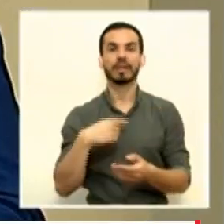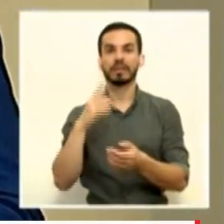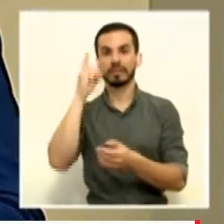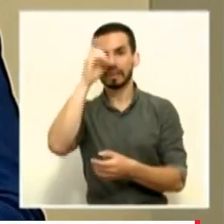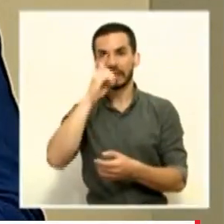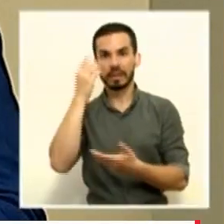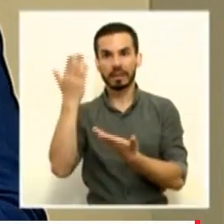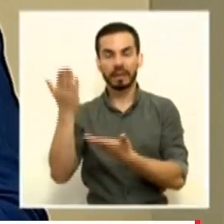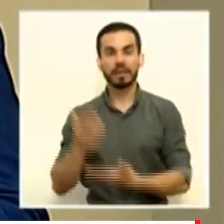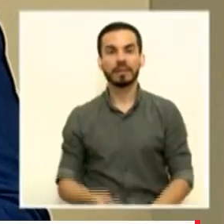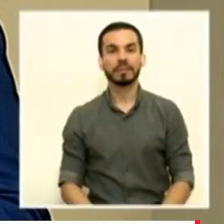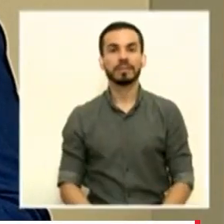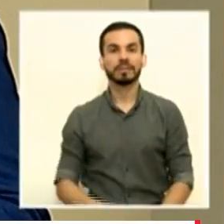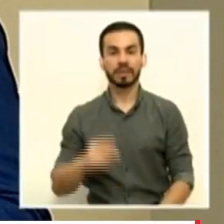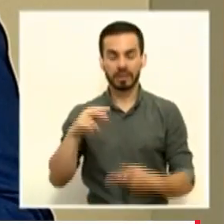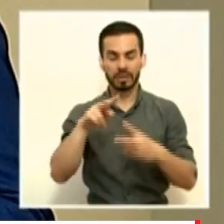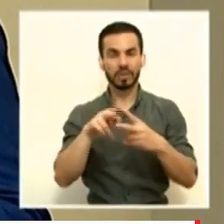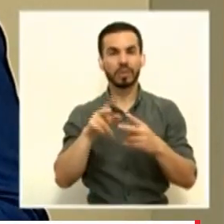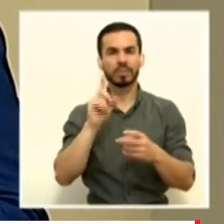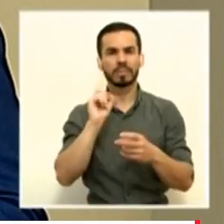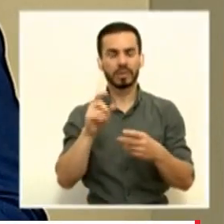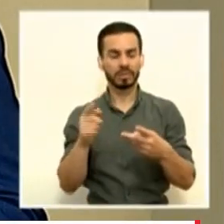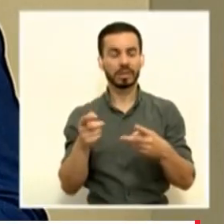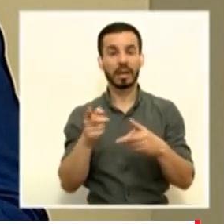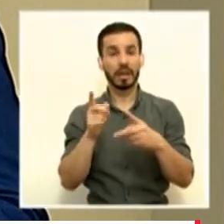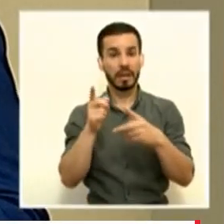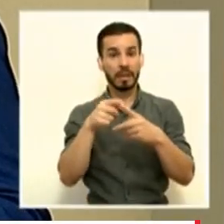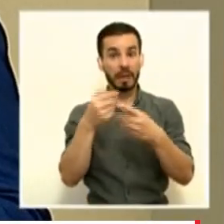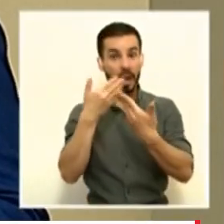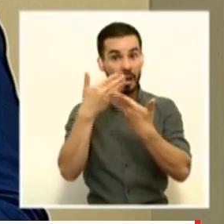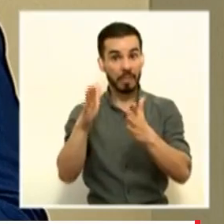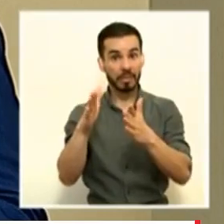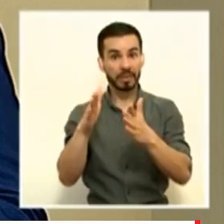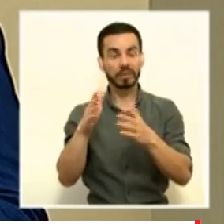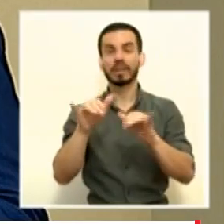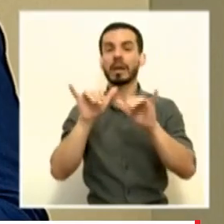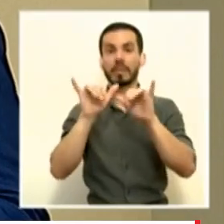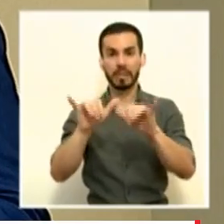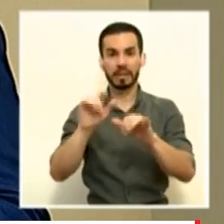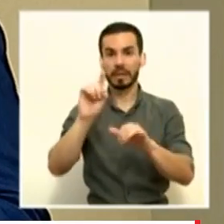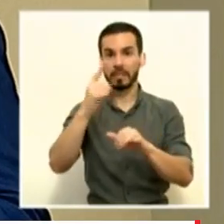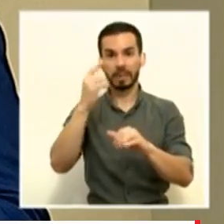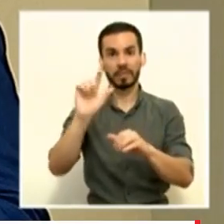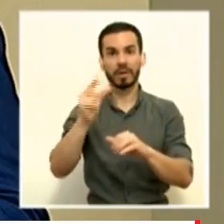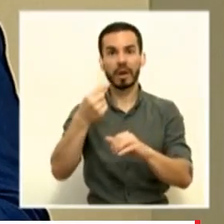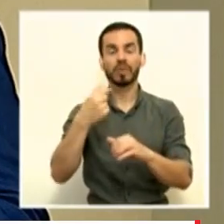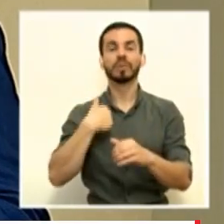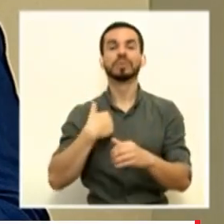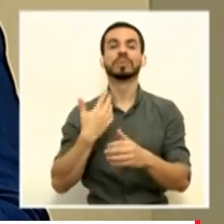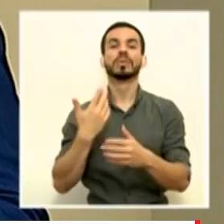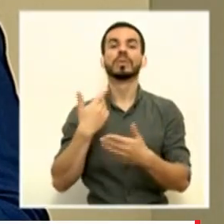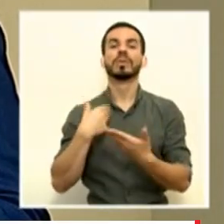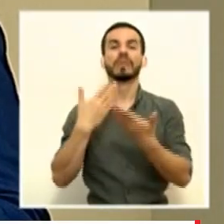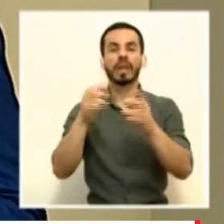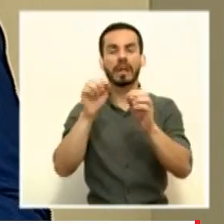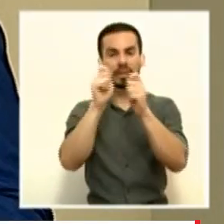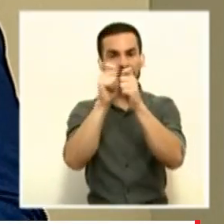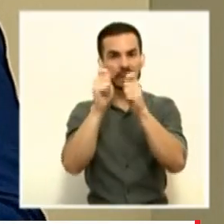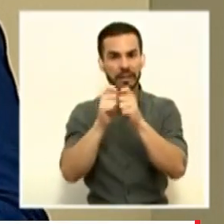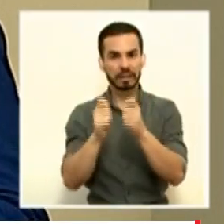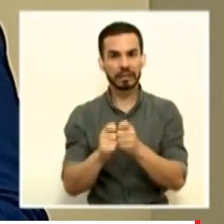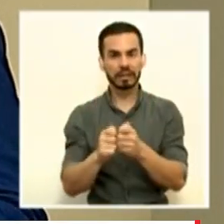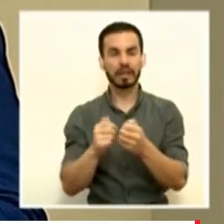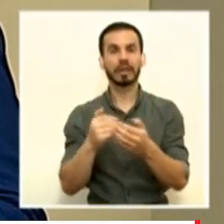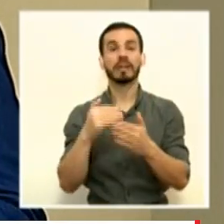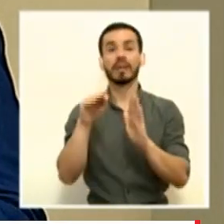Salas. Sí, gracias, Sebastián, por sus dos preguntas. Con respecto a la apertura, se mantiene la fecha prevista. Vamos a estar dando los detalles sobre